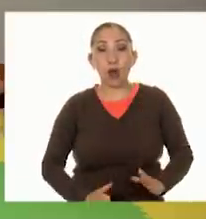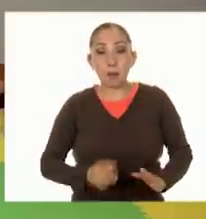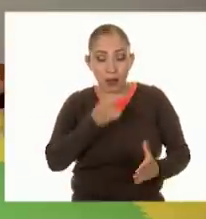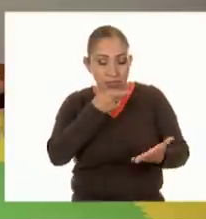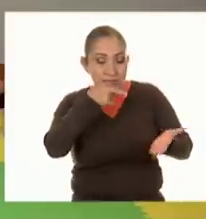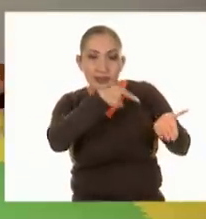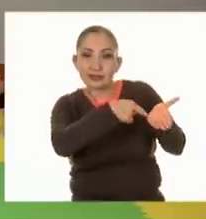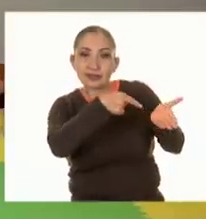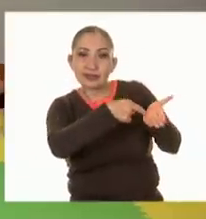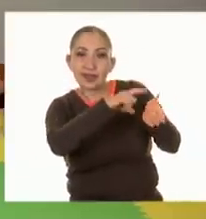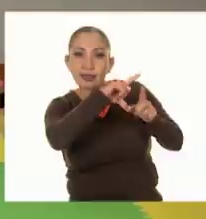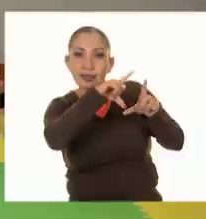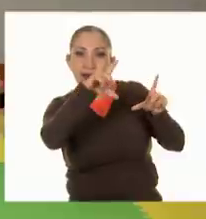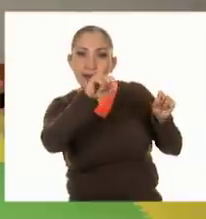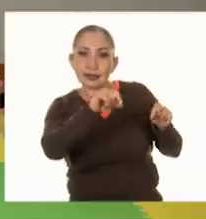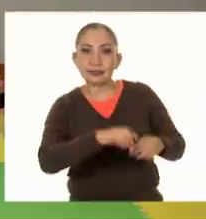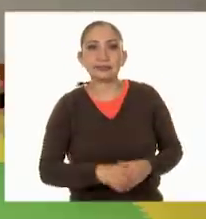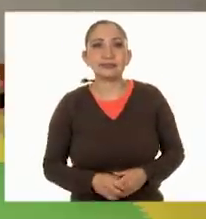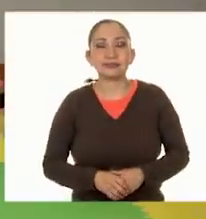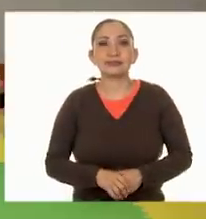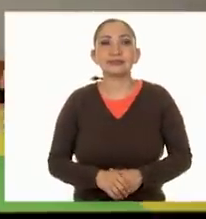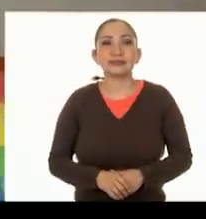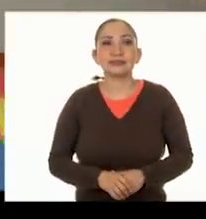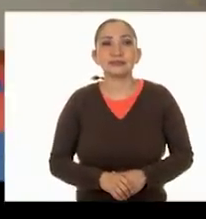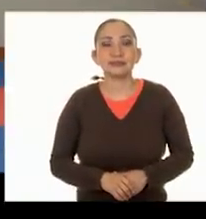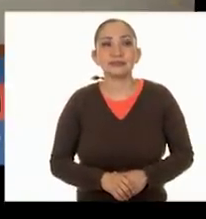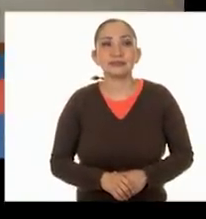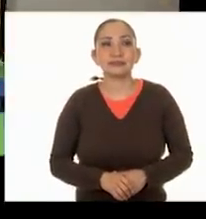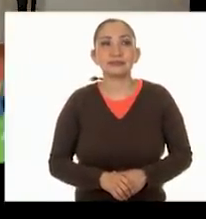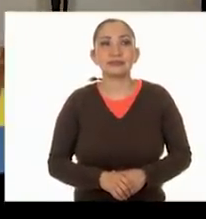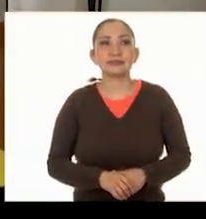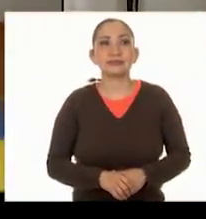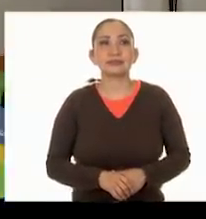corporal que encontraste.